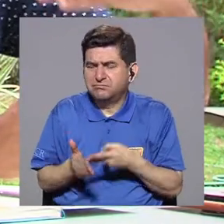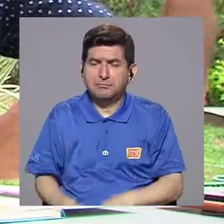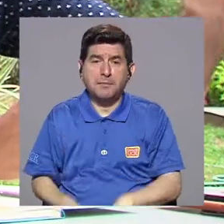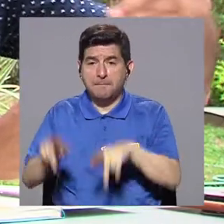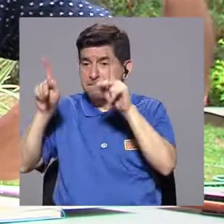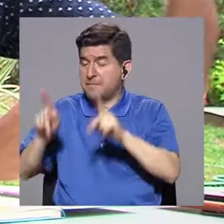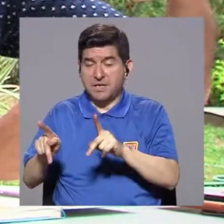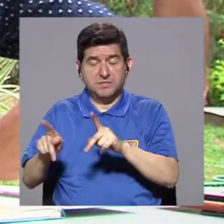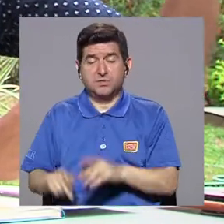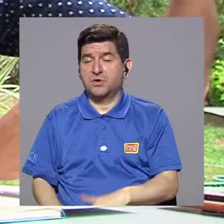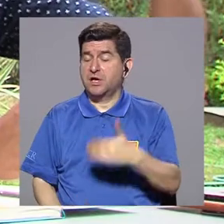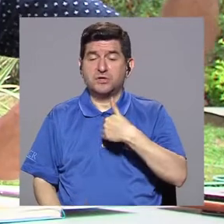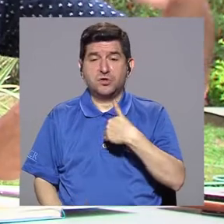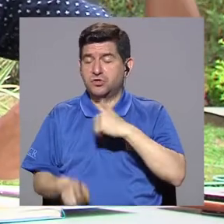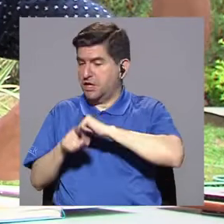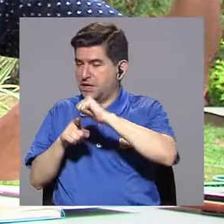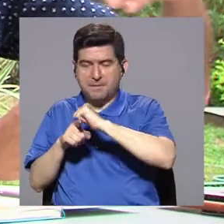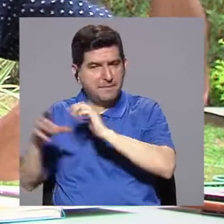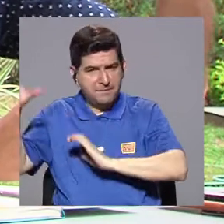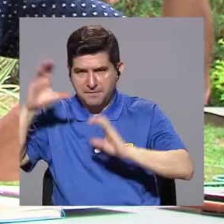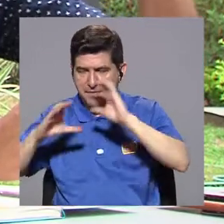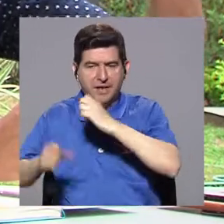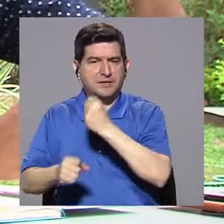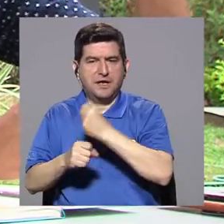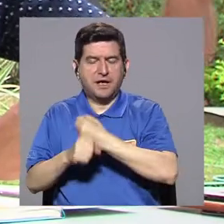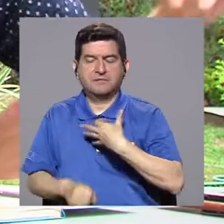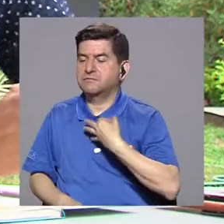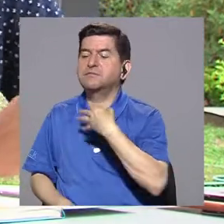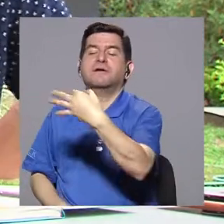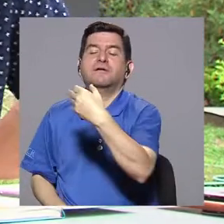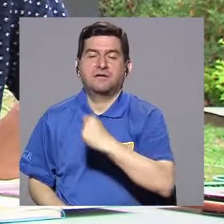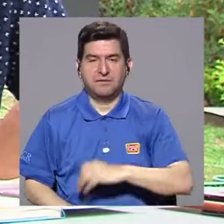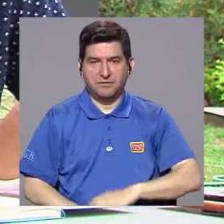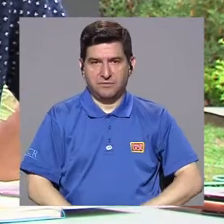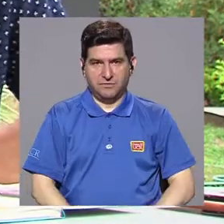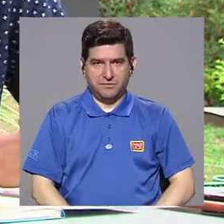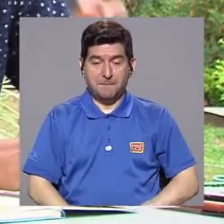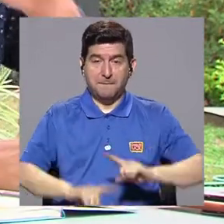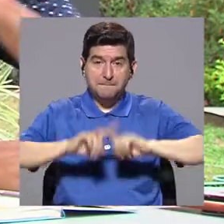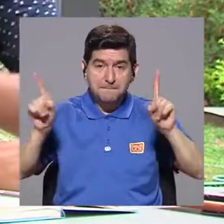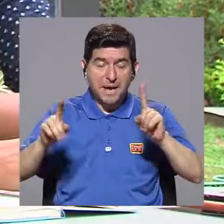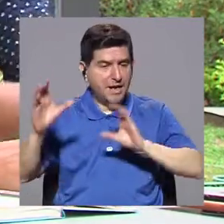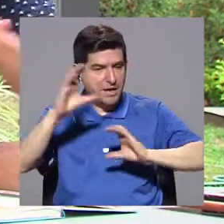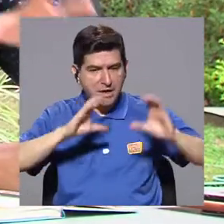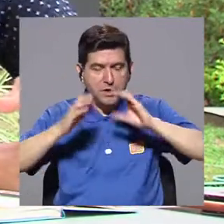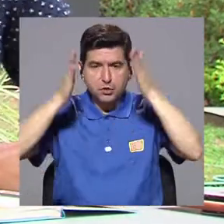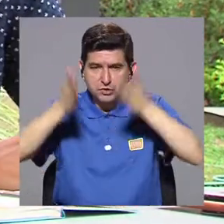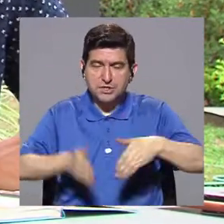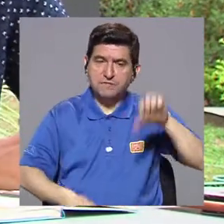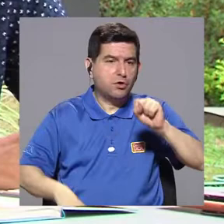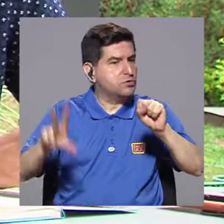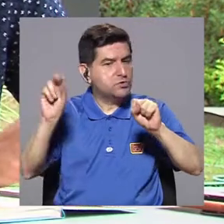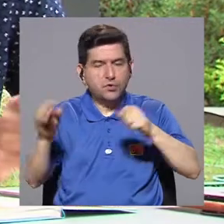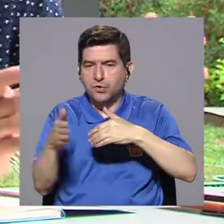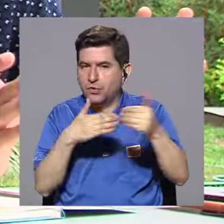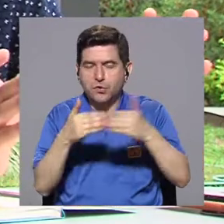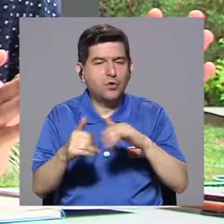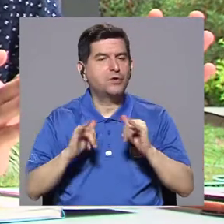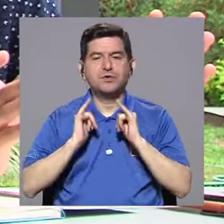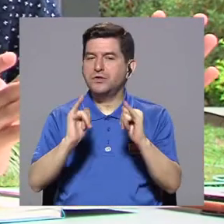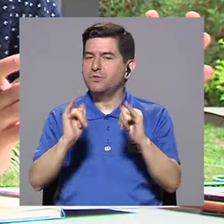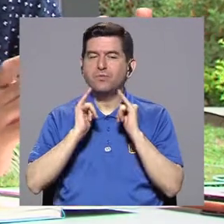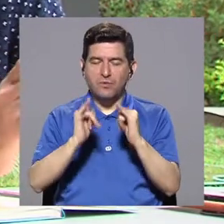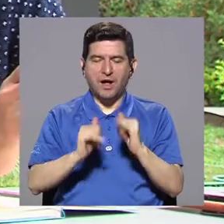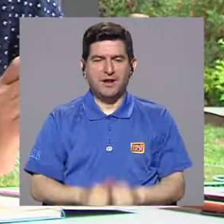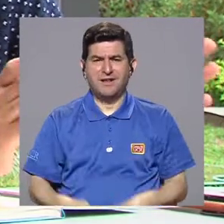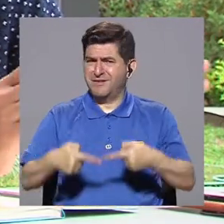refiero a los que no tienen la práctica científica como un trabajo cotidiano, digamos. Pero tanto científicos como no científicos somos de los